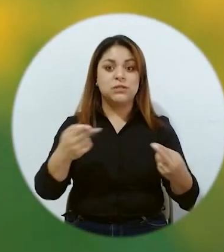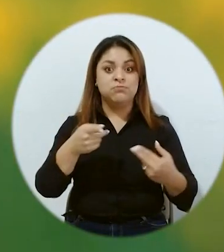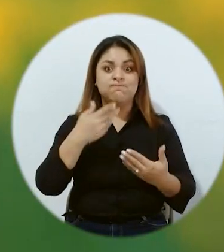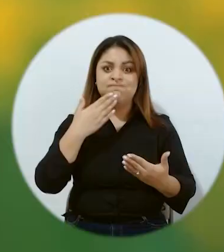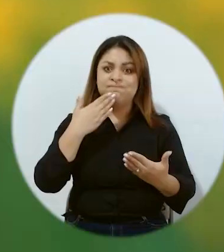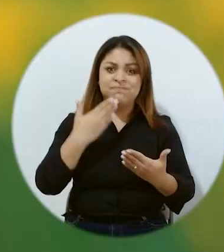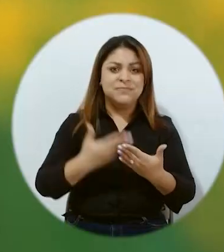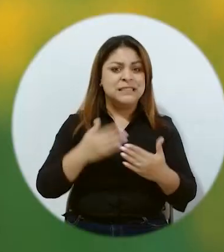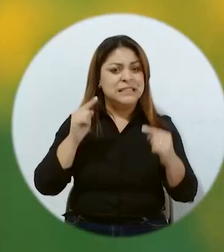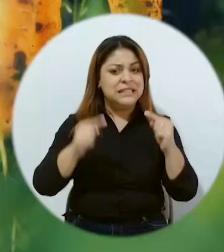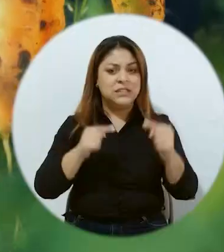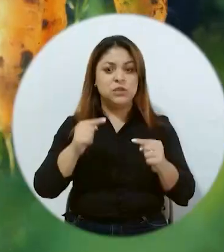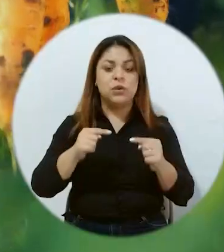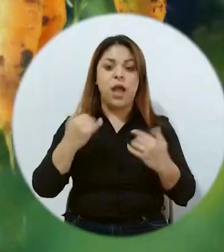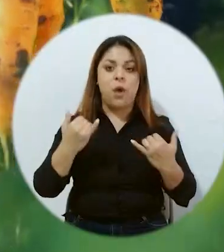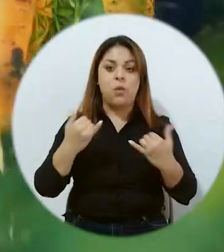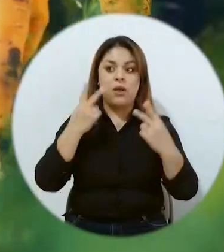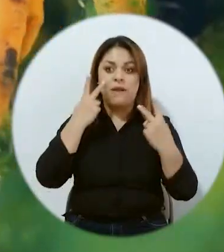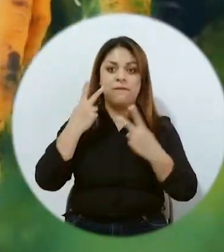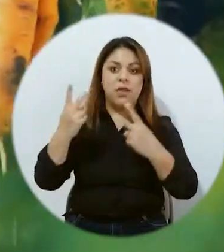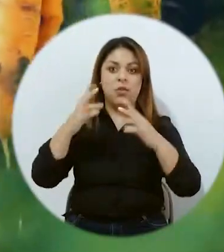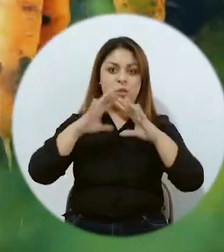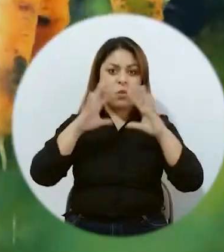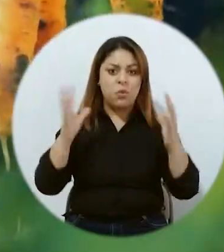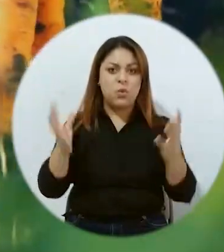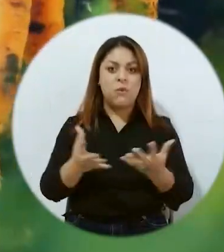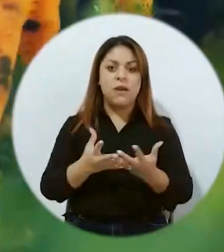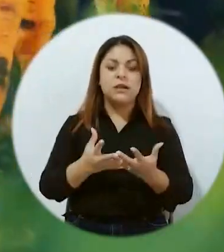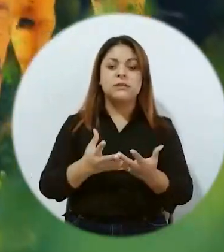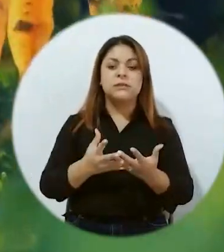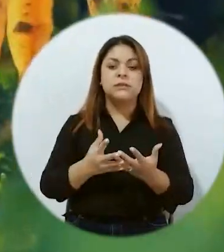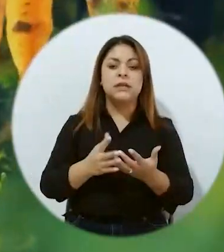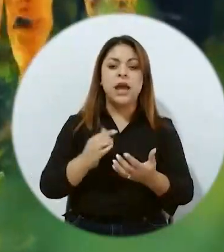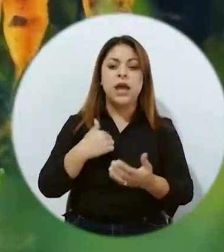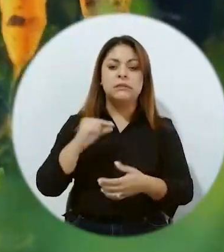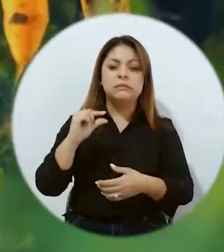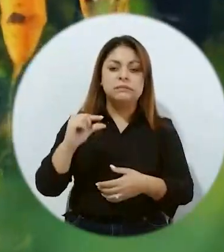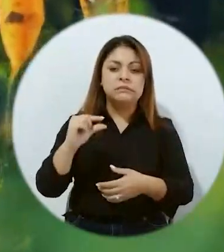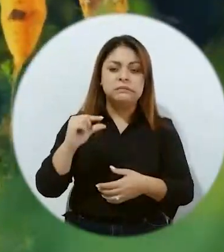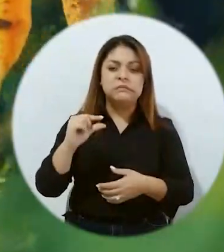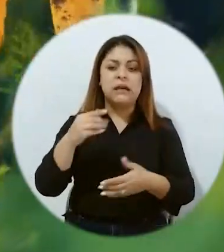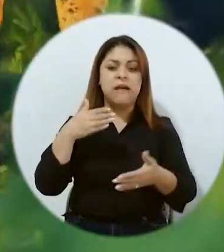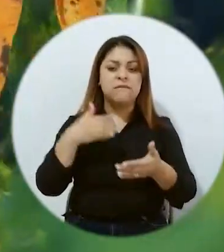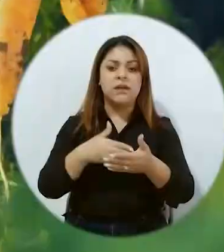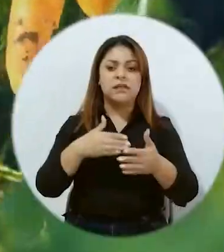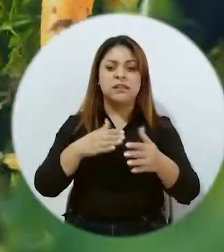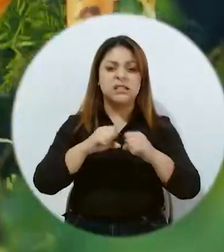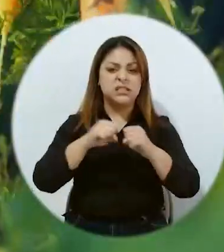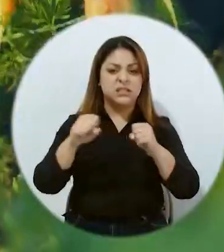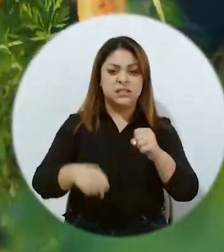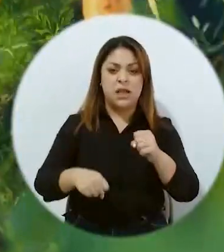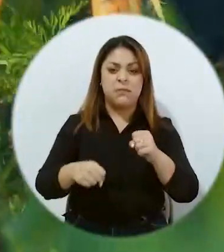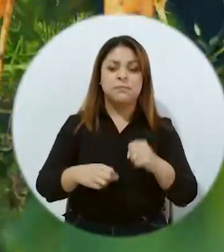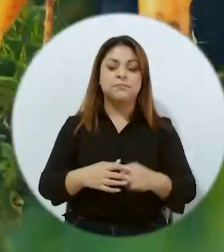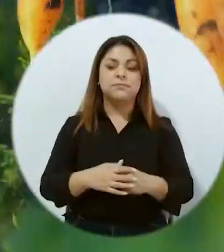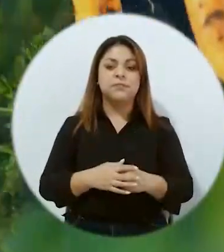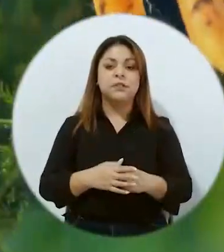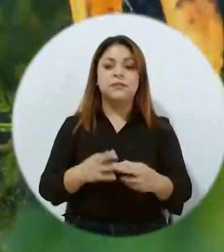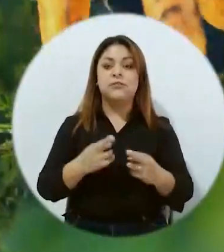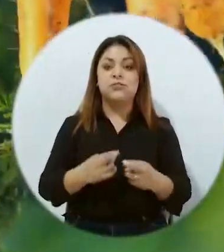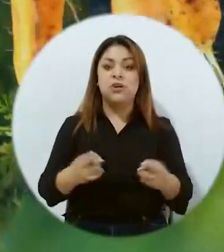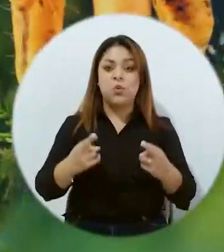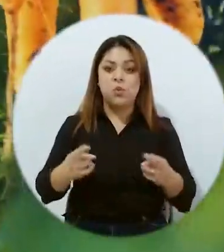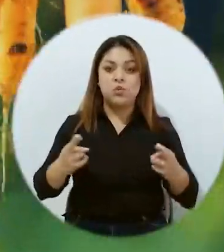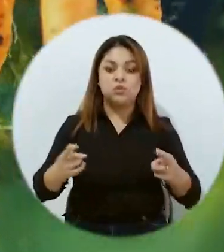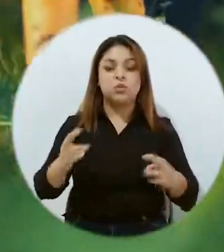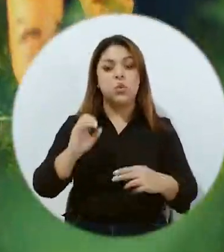uso eficiente de esos recursos que son críticos. Estamos viendo a nivel global, ¿verdad?, la escasez provocada por el mismo sistema